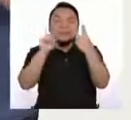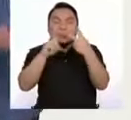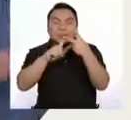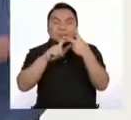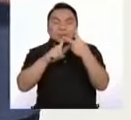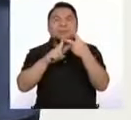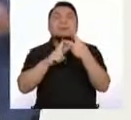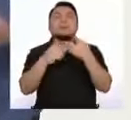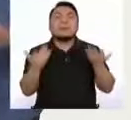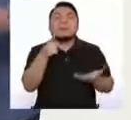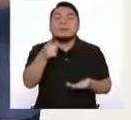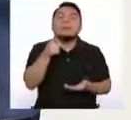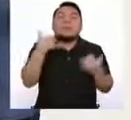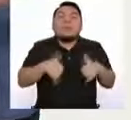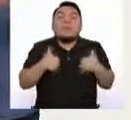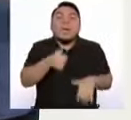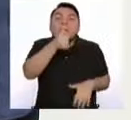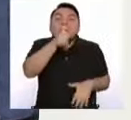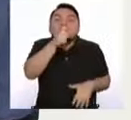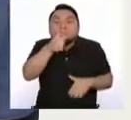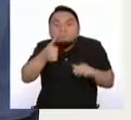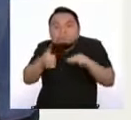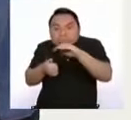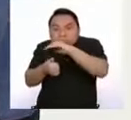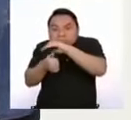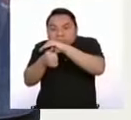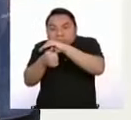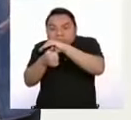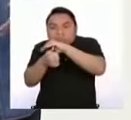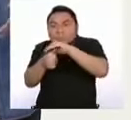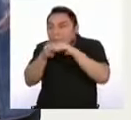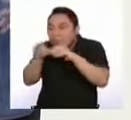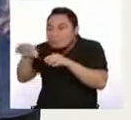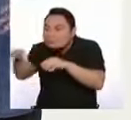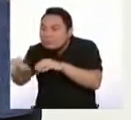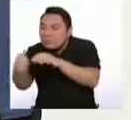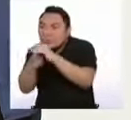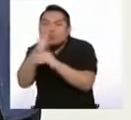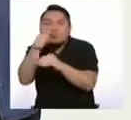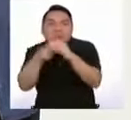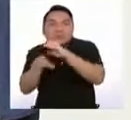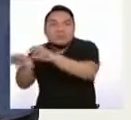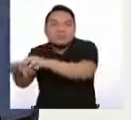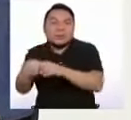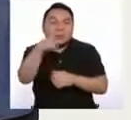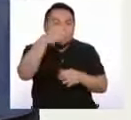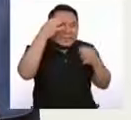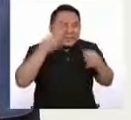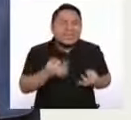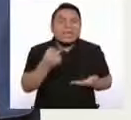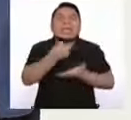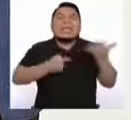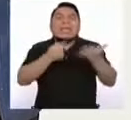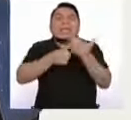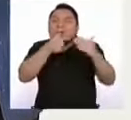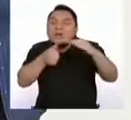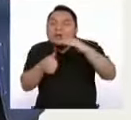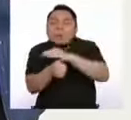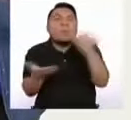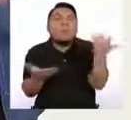Jueguen a esconder un objeto y hacer un mapa para encontrarlo. Decidan entre todos qué esconderán.